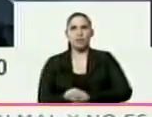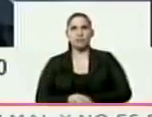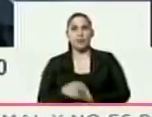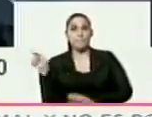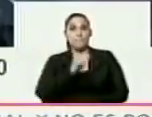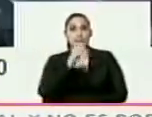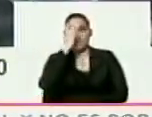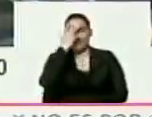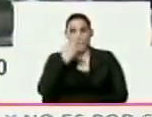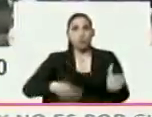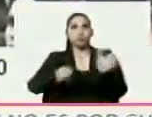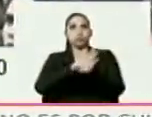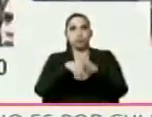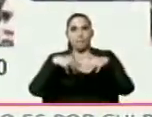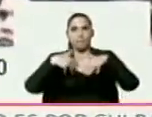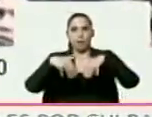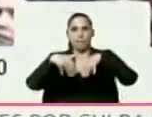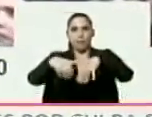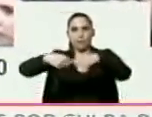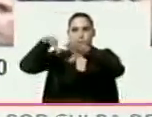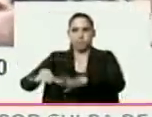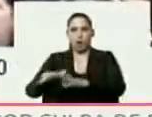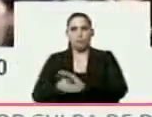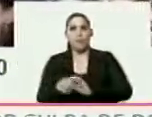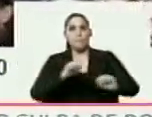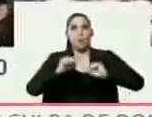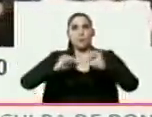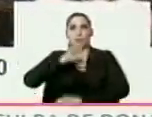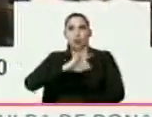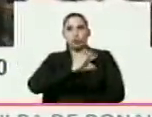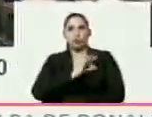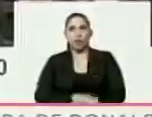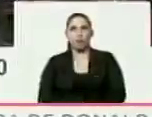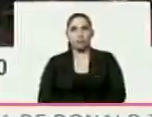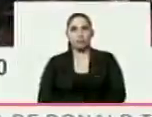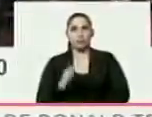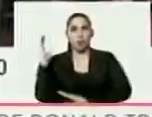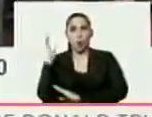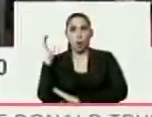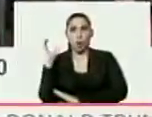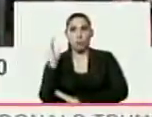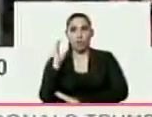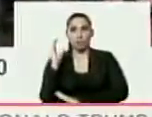febrero retoman las marchas, los paros, los movimientos sociales en Colombia.